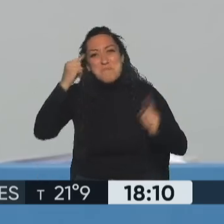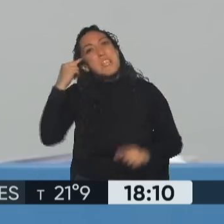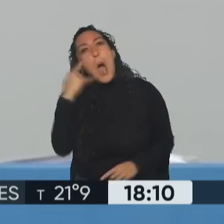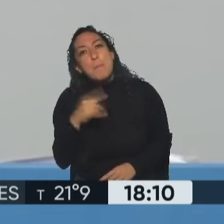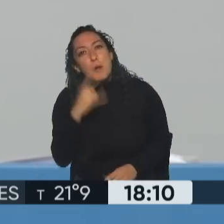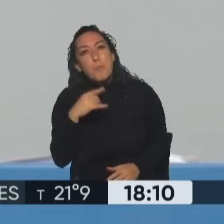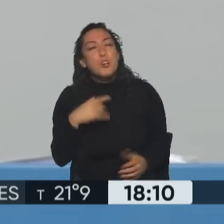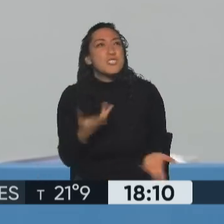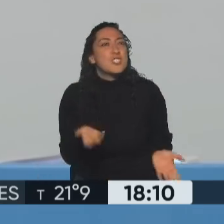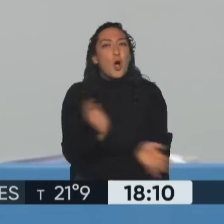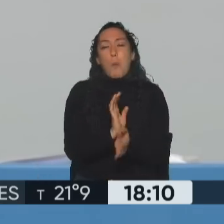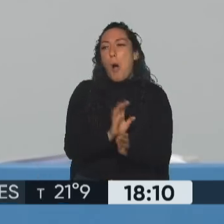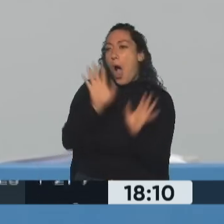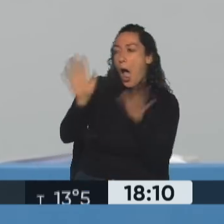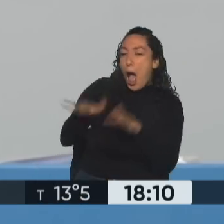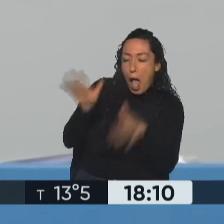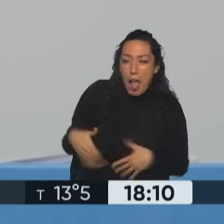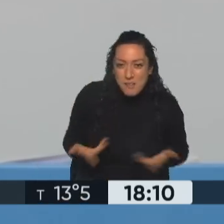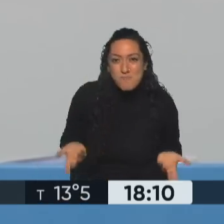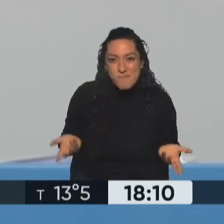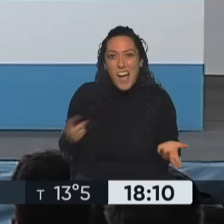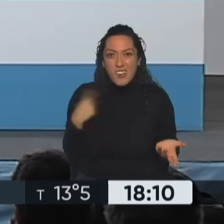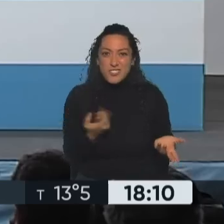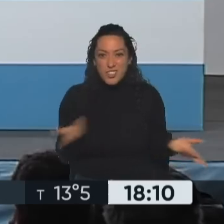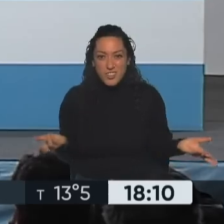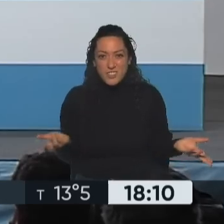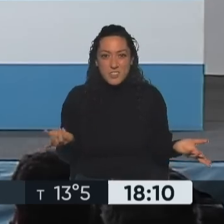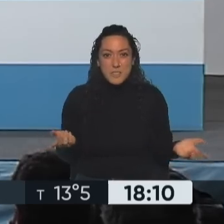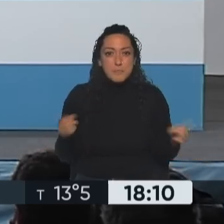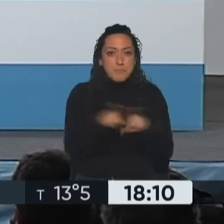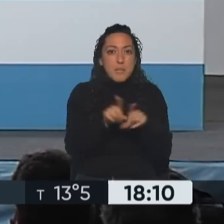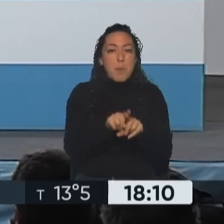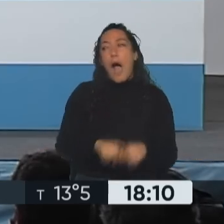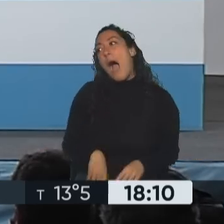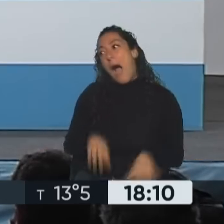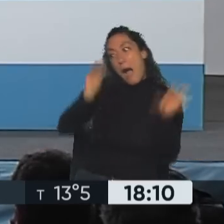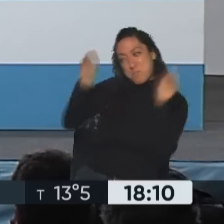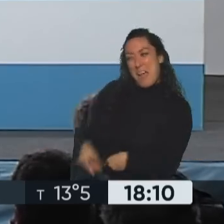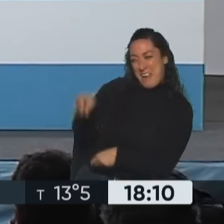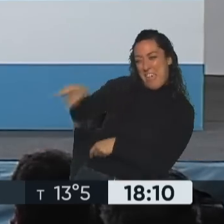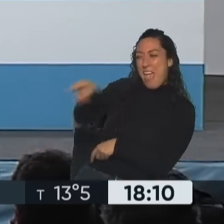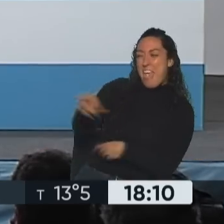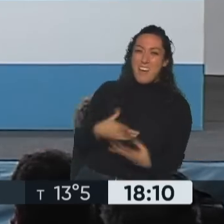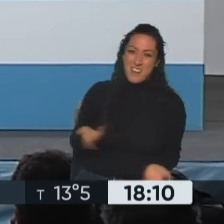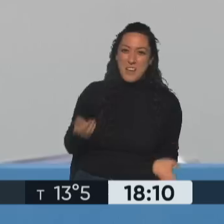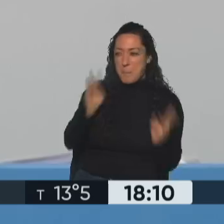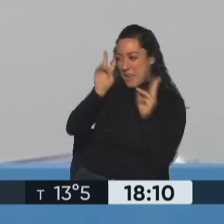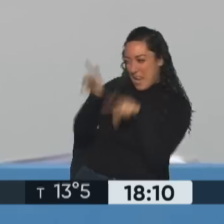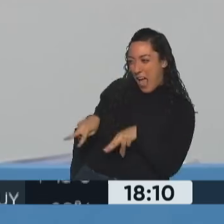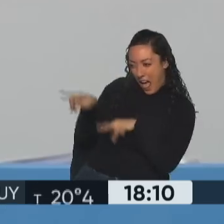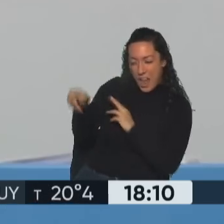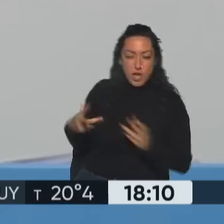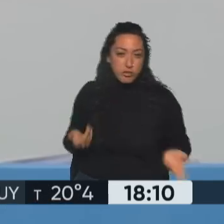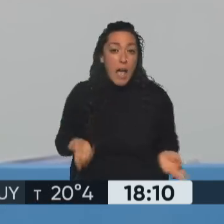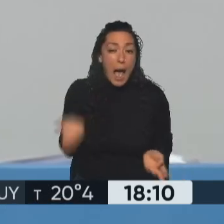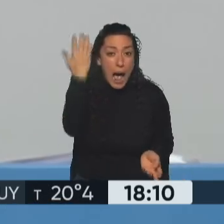para humillarnos, para esta cosa que decís vos de los derrotamos, mirá lo que son. Hace